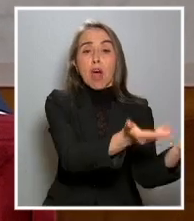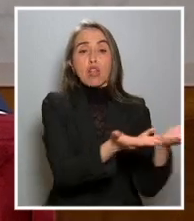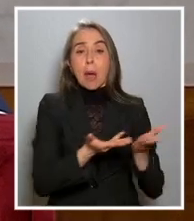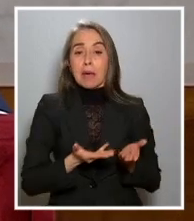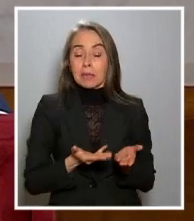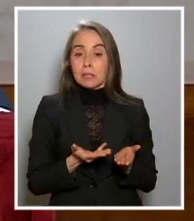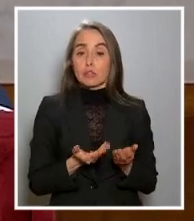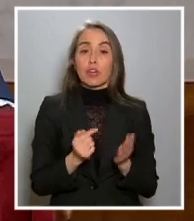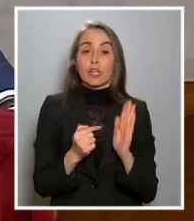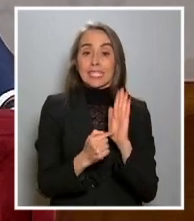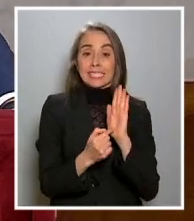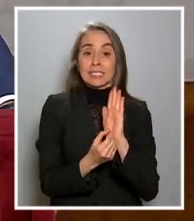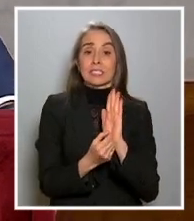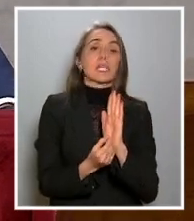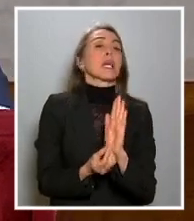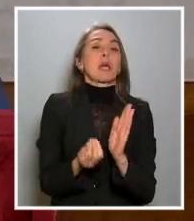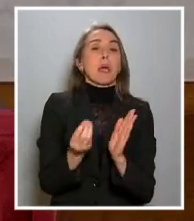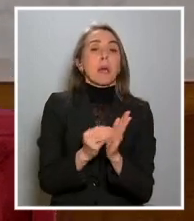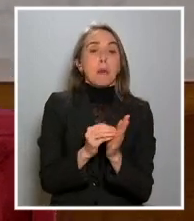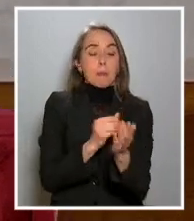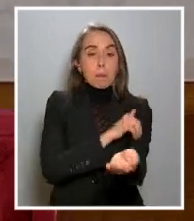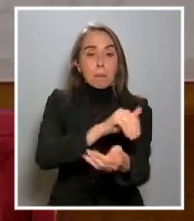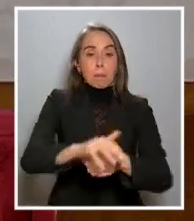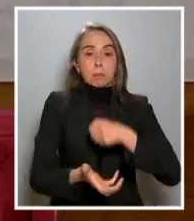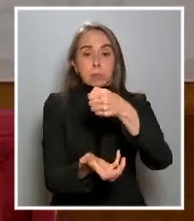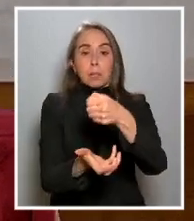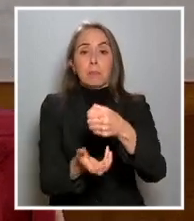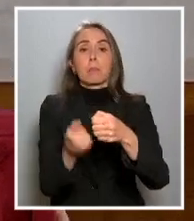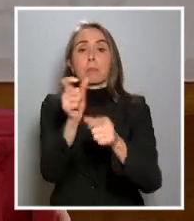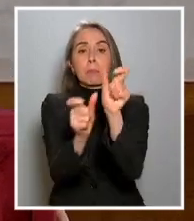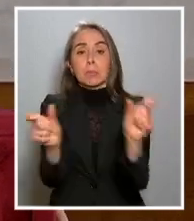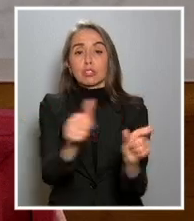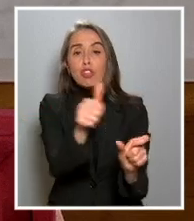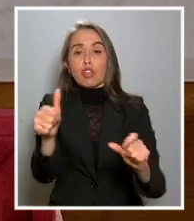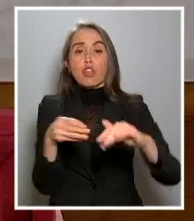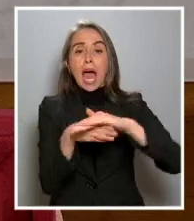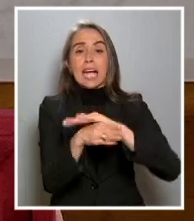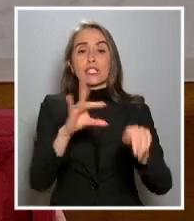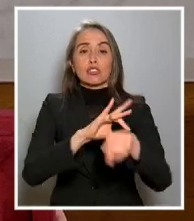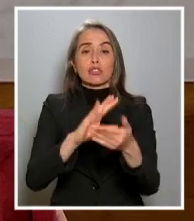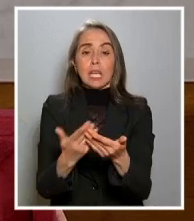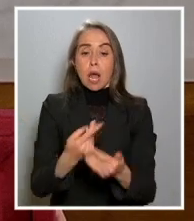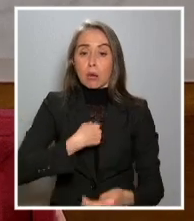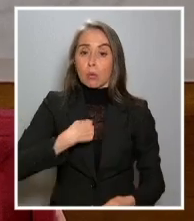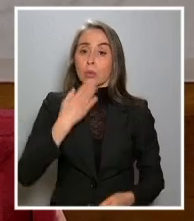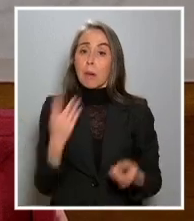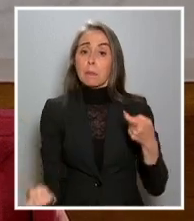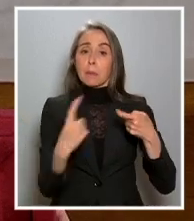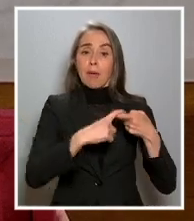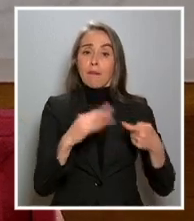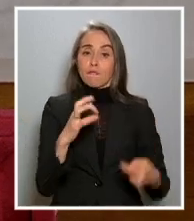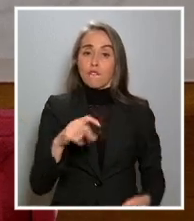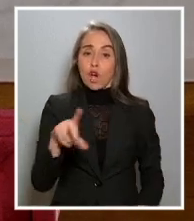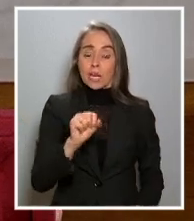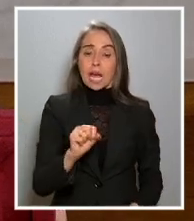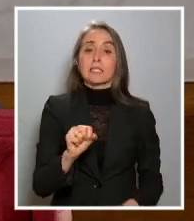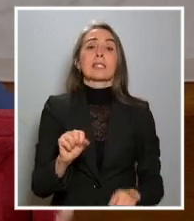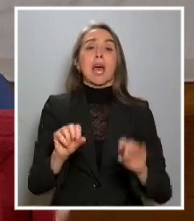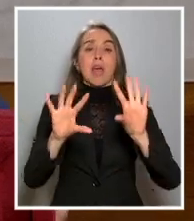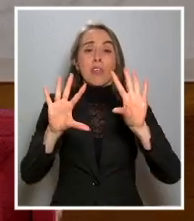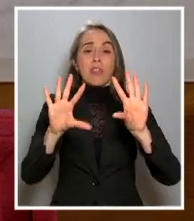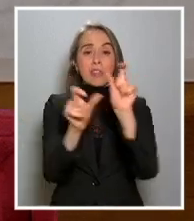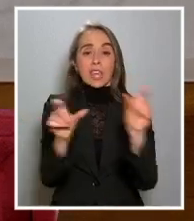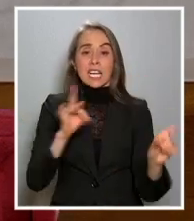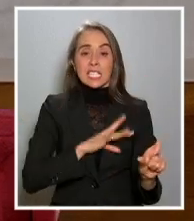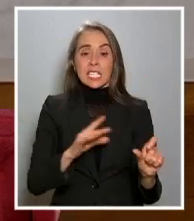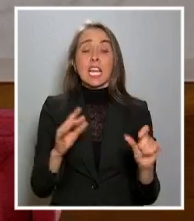ofrecerá nuevos recursos para mejorar el acceso a la salud de todos quienes estamos en FONASA, que somos 8 de cada 10 chilenos.